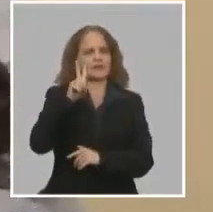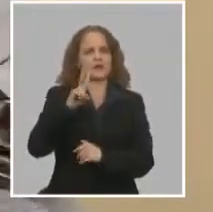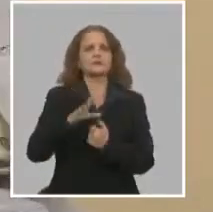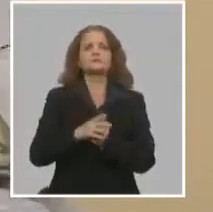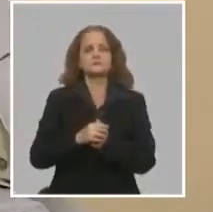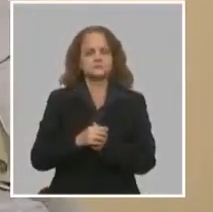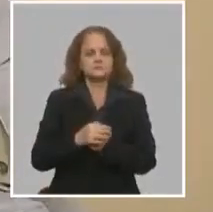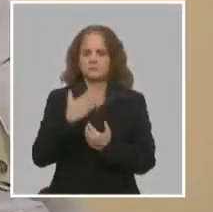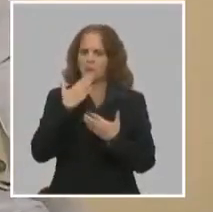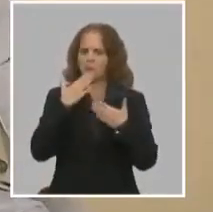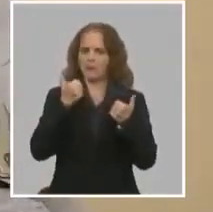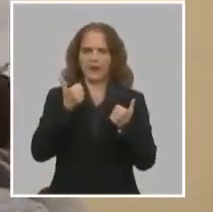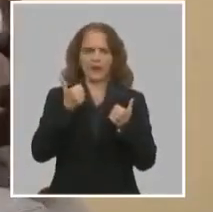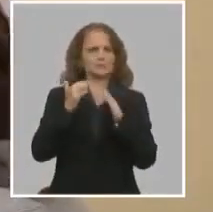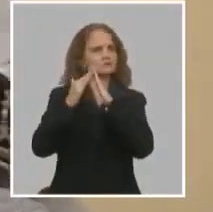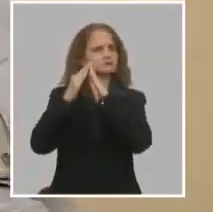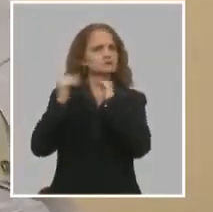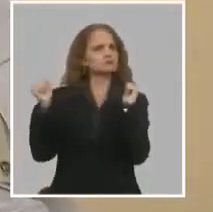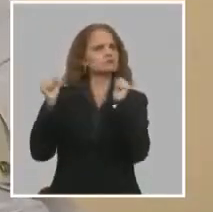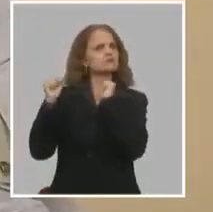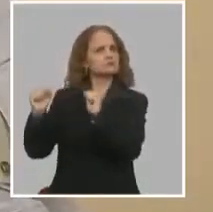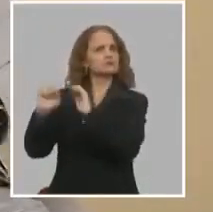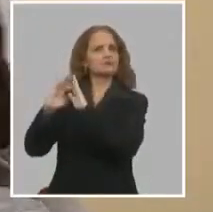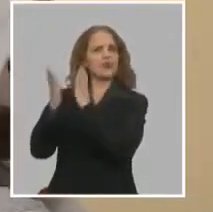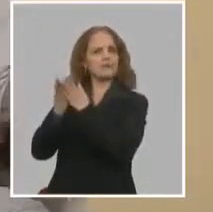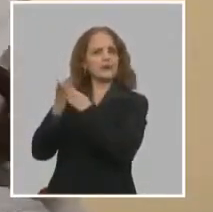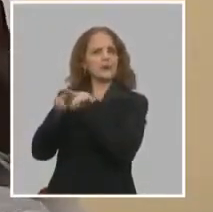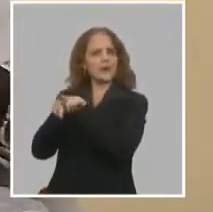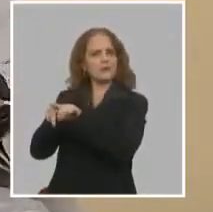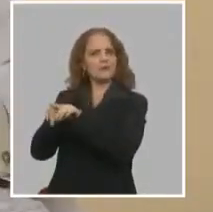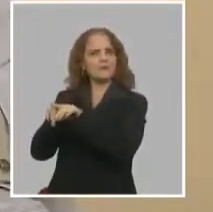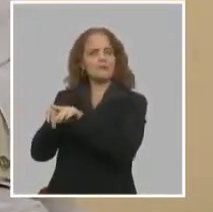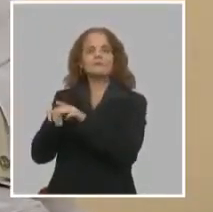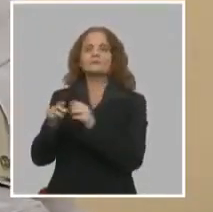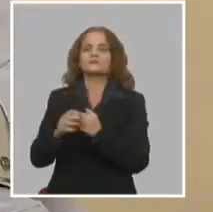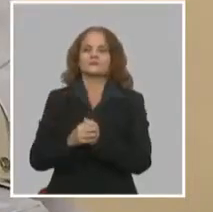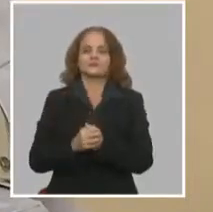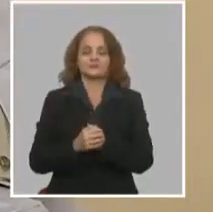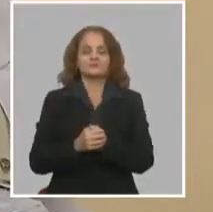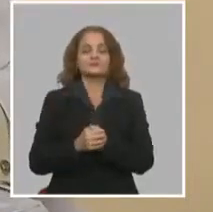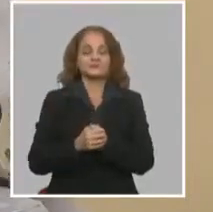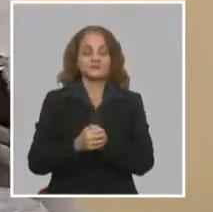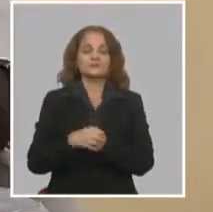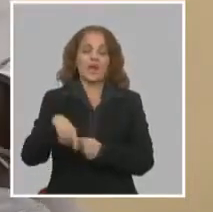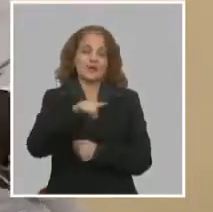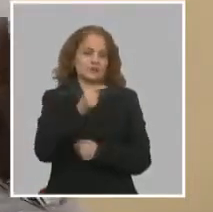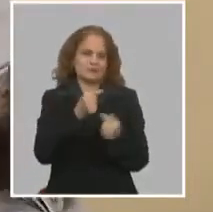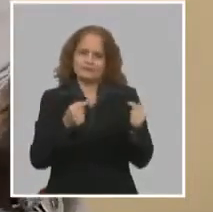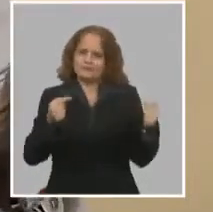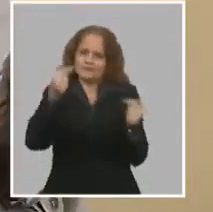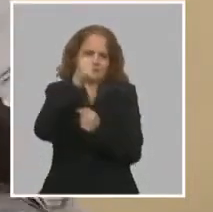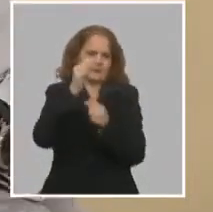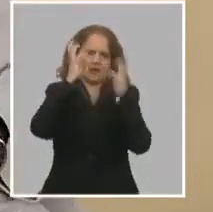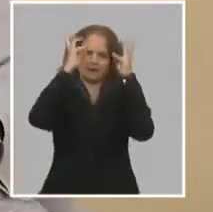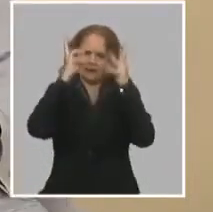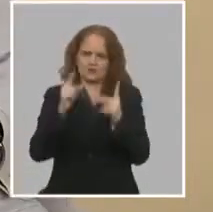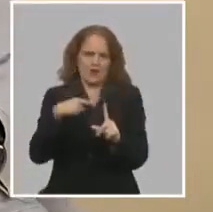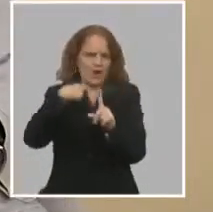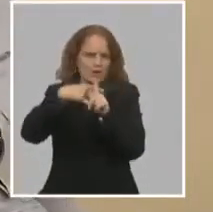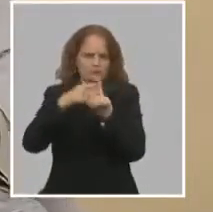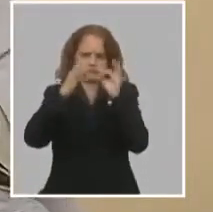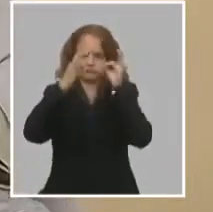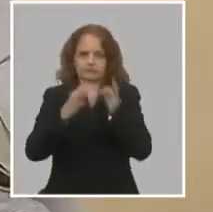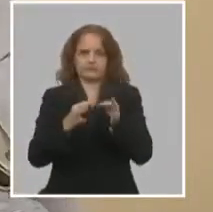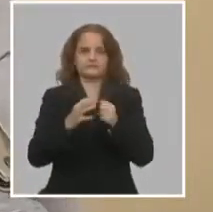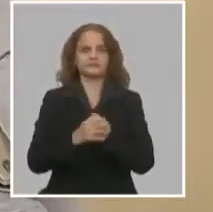sano, curado, con su familia nuevamente. Creo que eso fue una de las cosas principales, e independientemente que